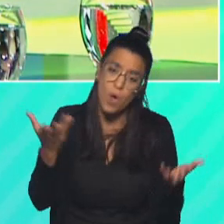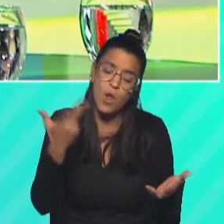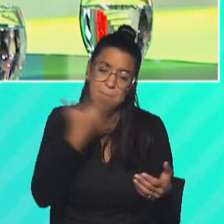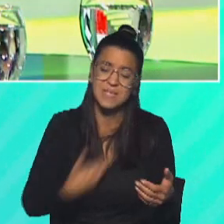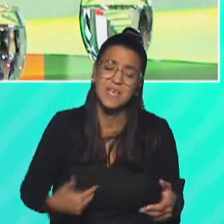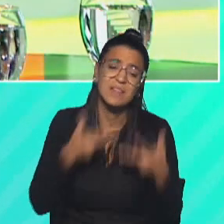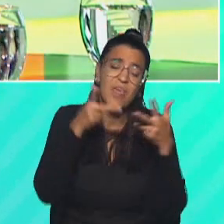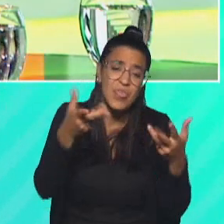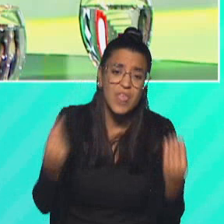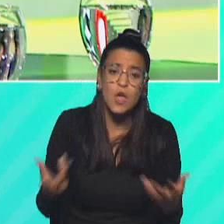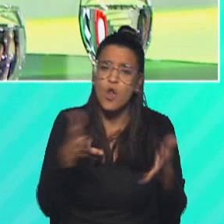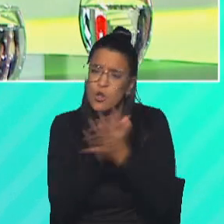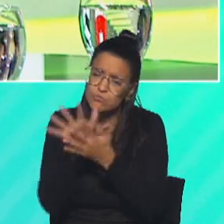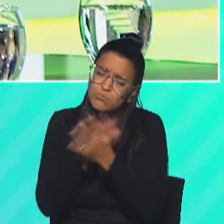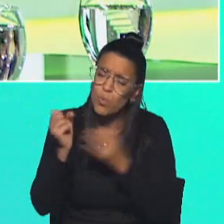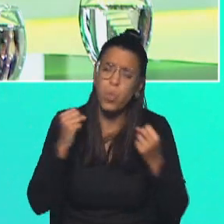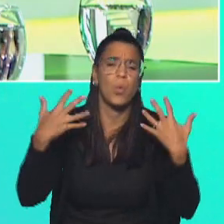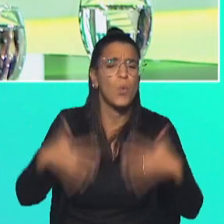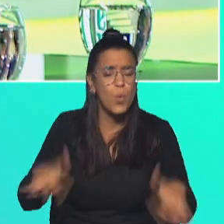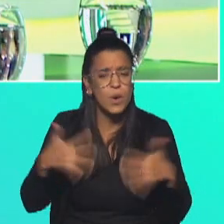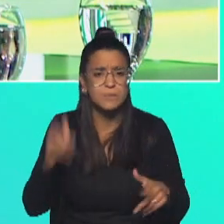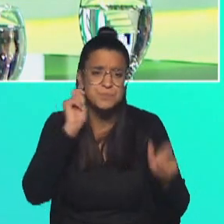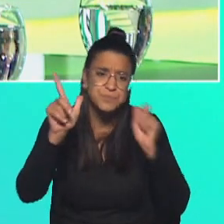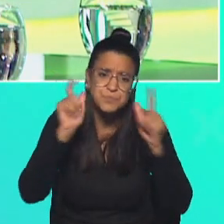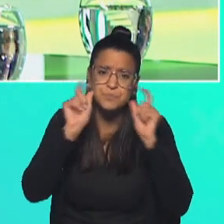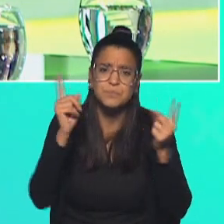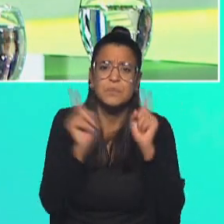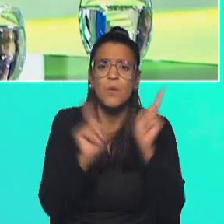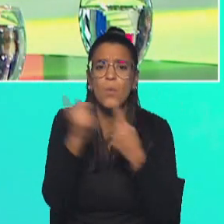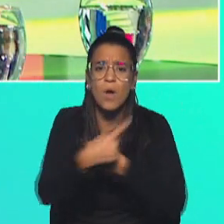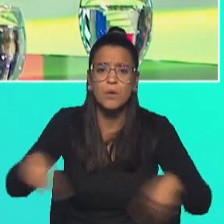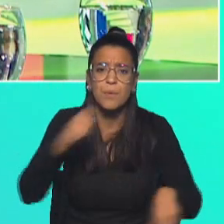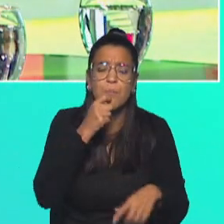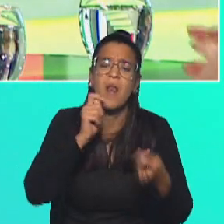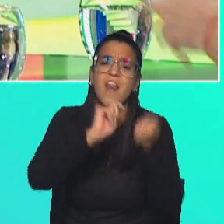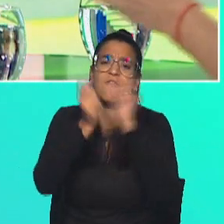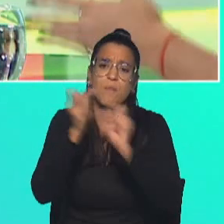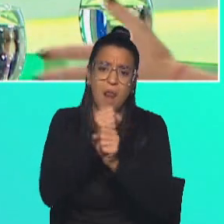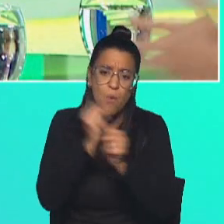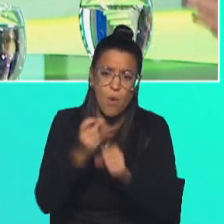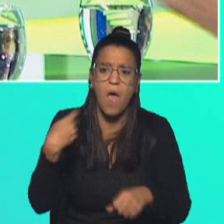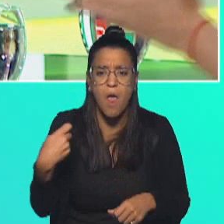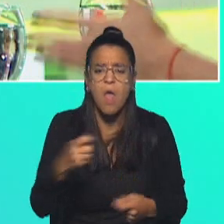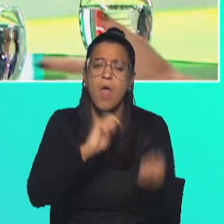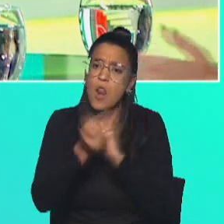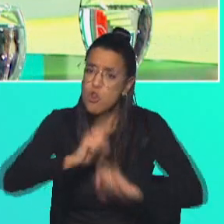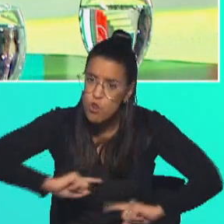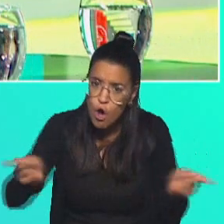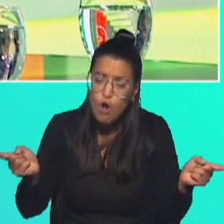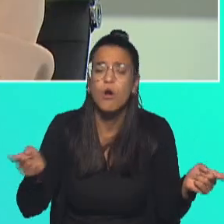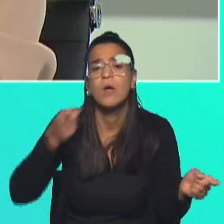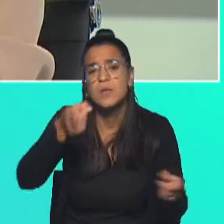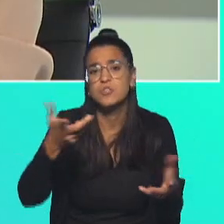dijo que la negociación fue muy dura y que se lograron ciertas cosas como esto de no tener reforma laboral, previsional, que es